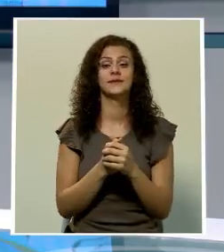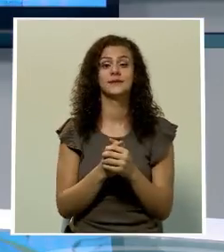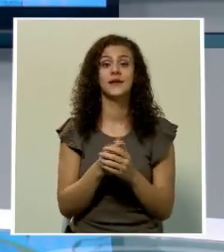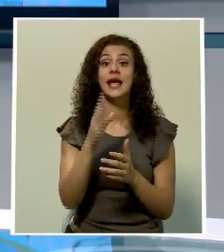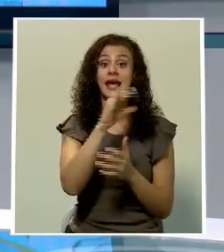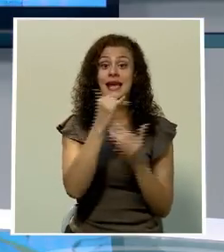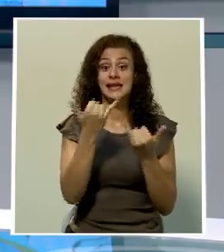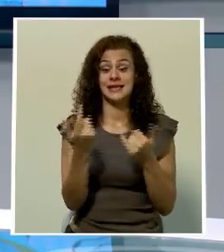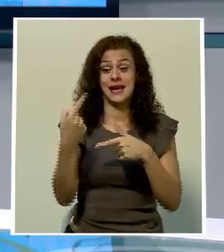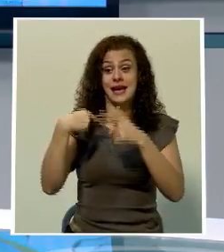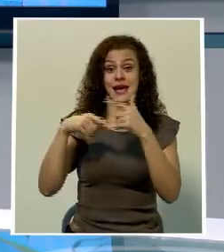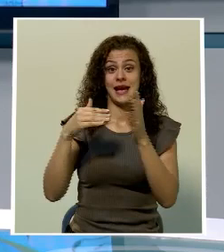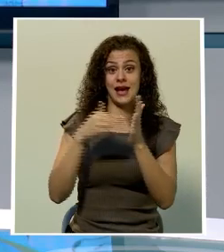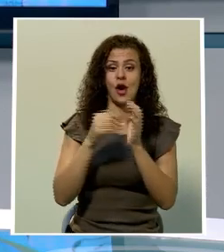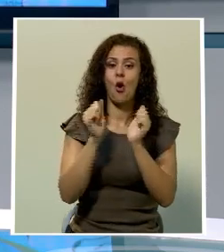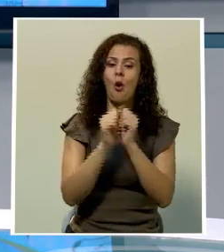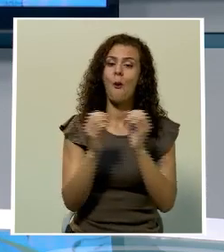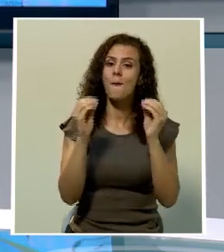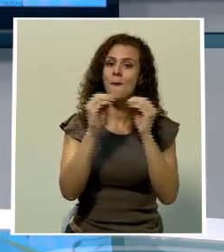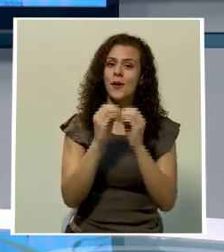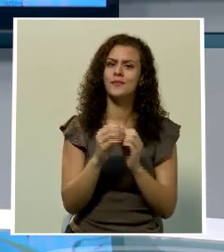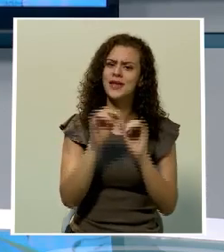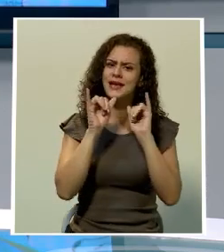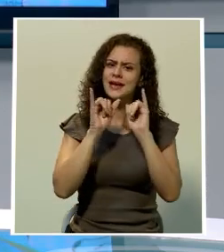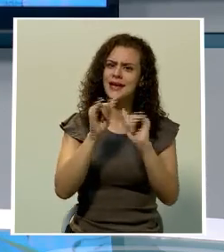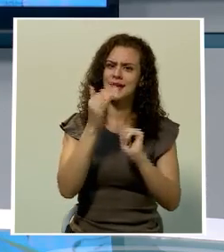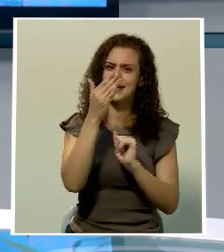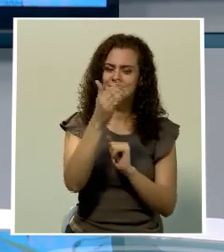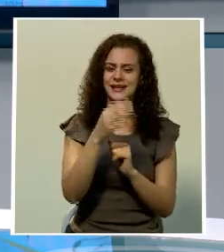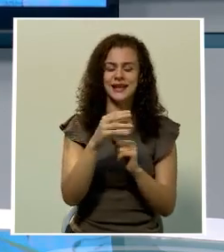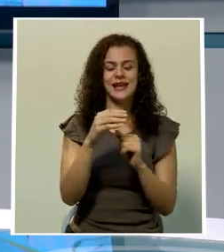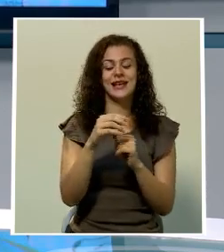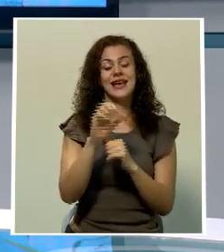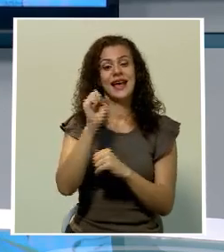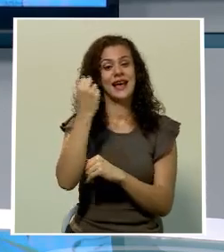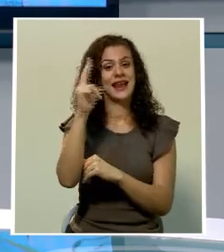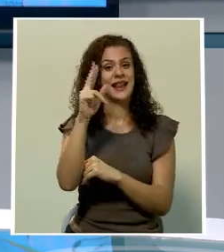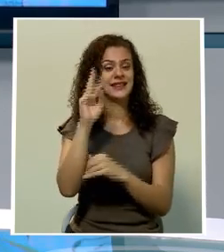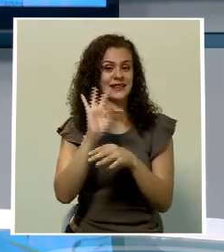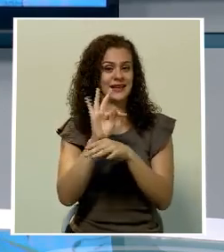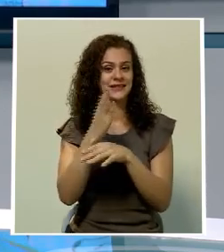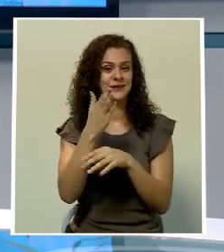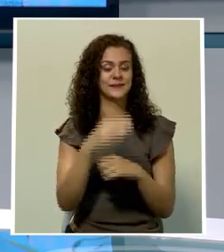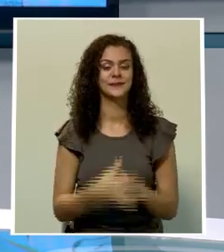comercial y ya venimos con más. Quédese en la señal de Canal 13.